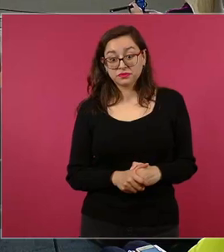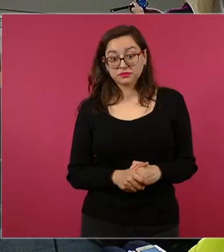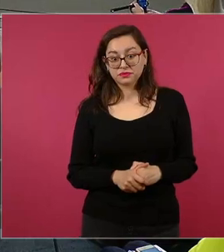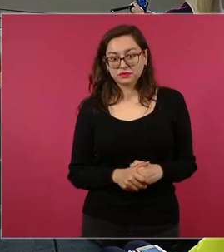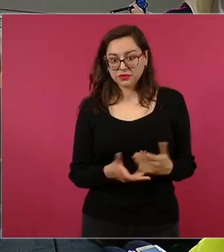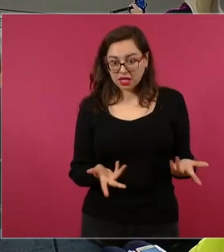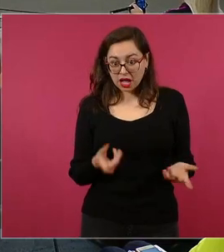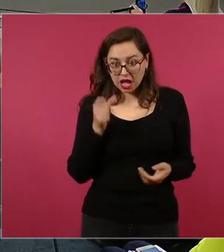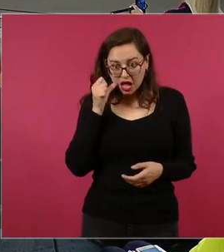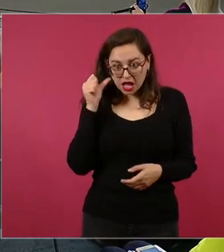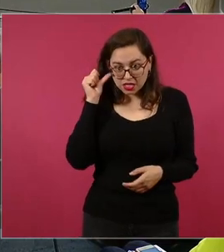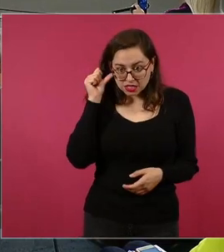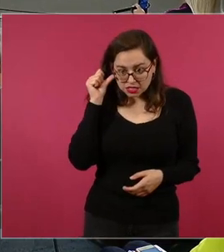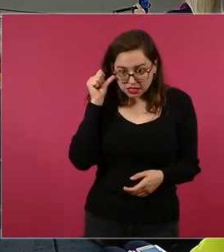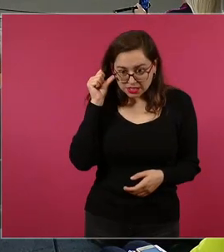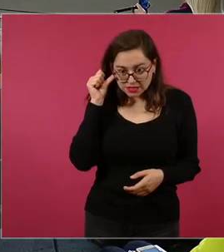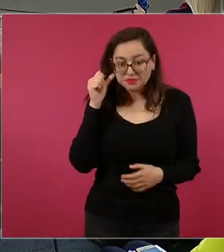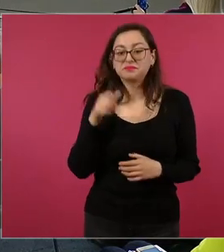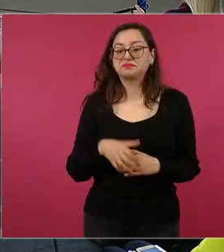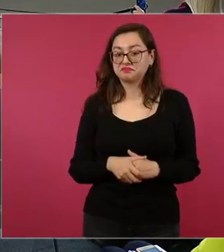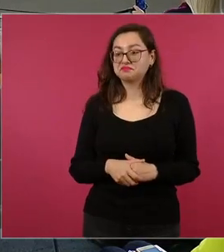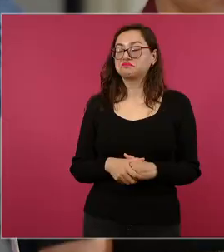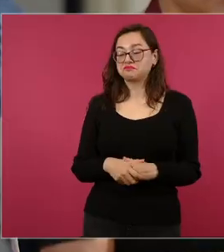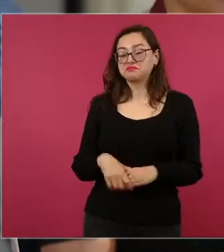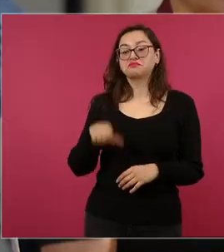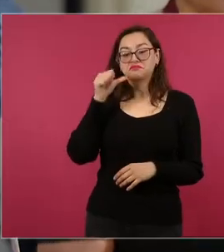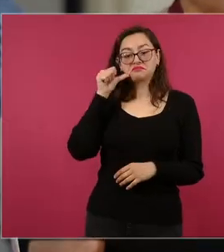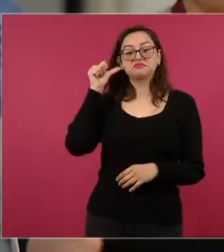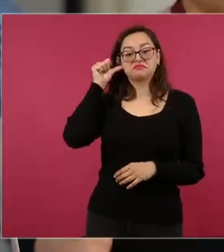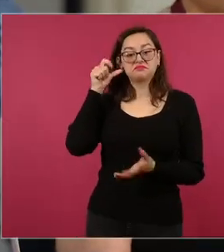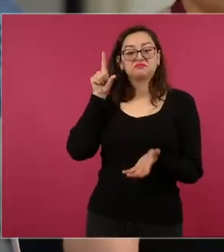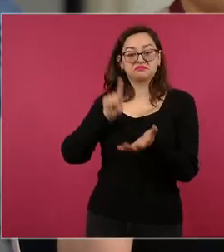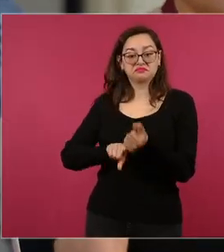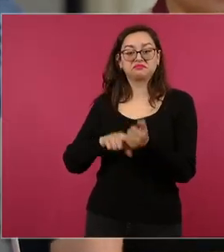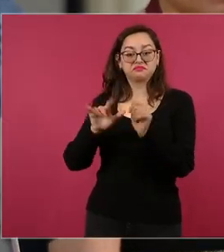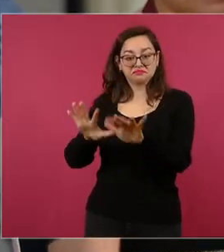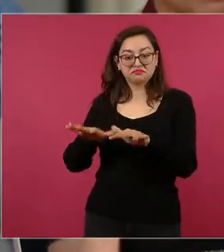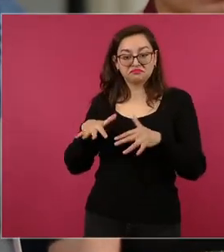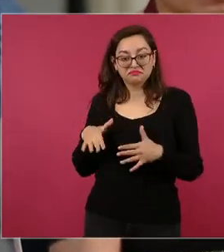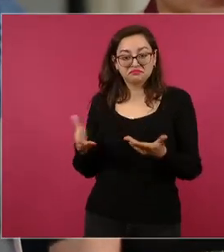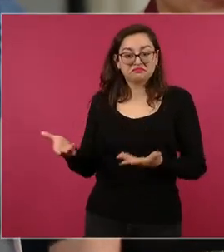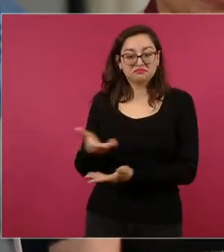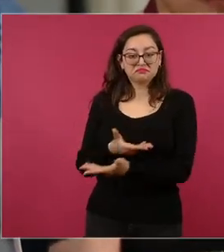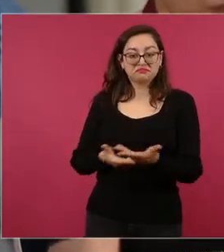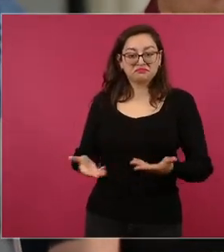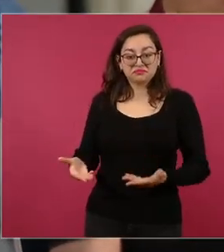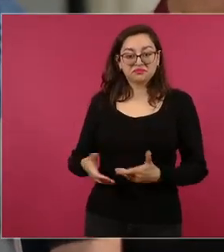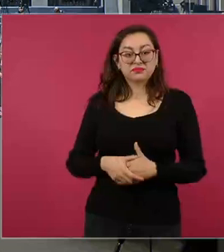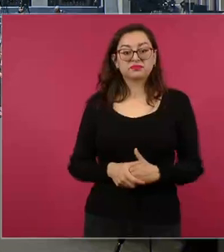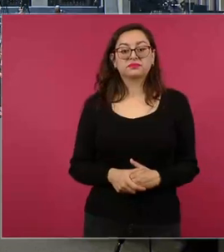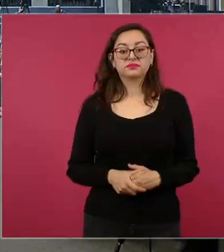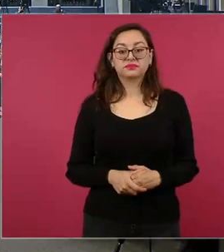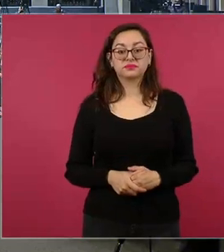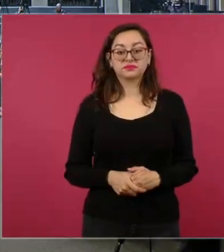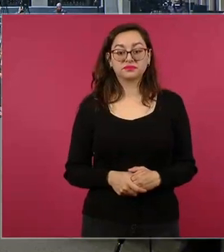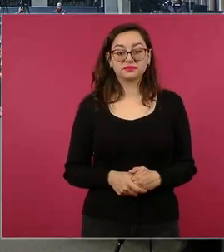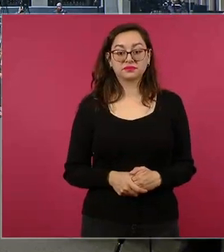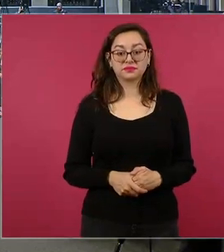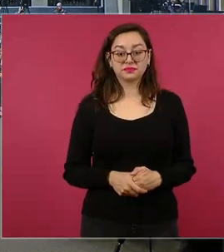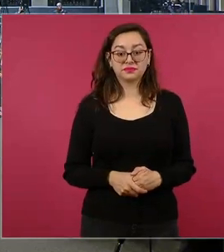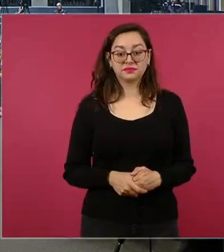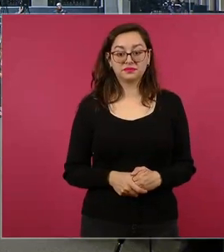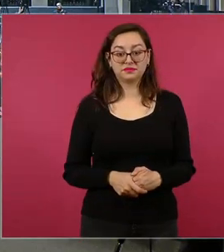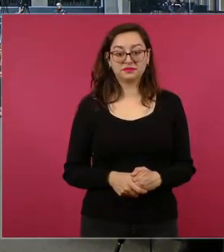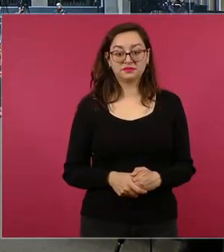eso fue ayer. Eso fue ayer, sí, en una asamblea al interior del partido. Y también negaron el neoliberalismo, lo sacaron